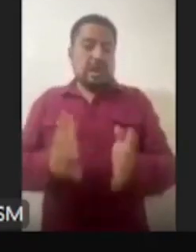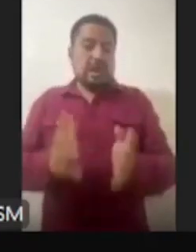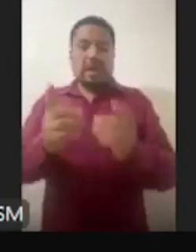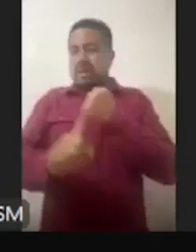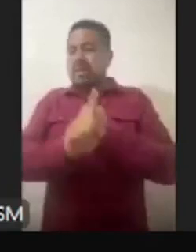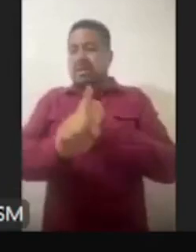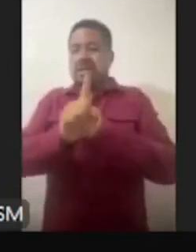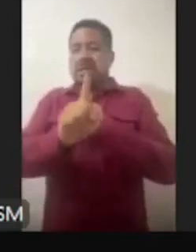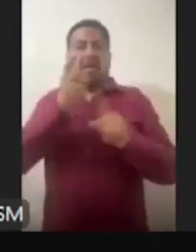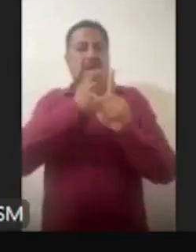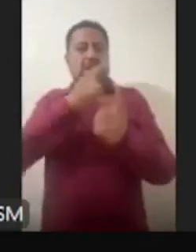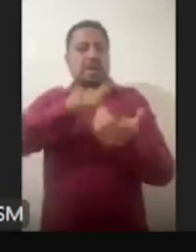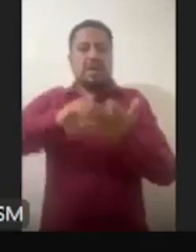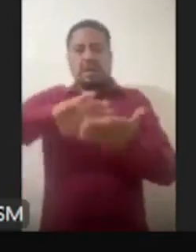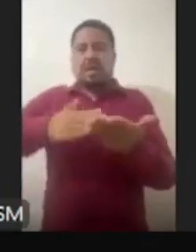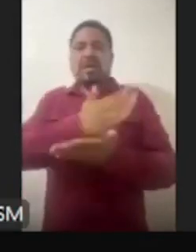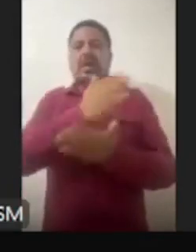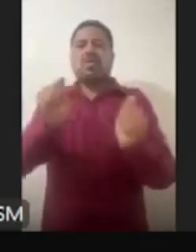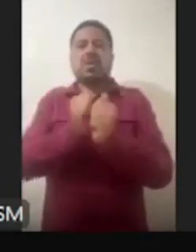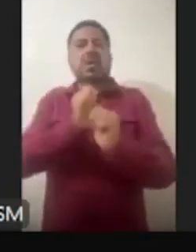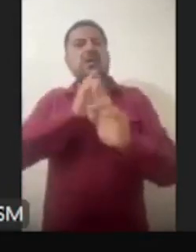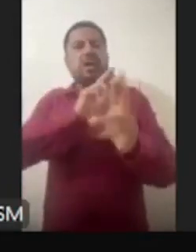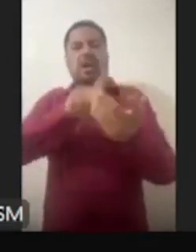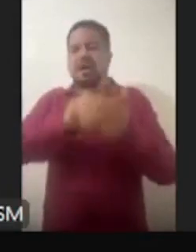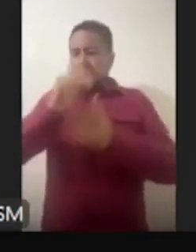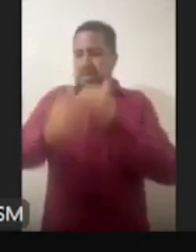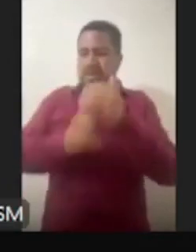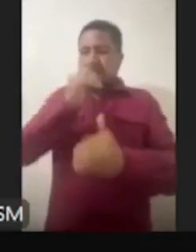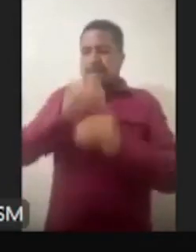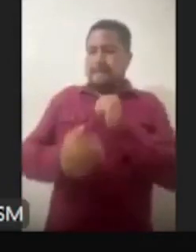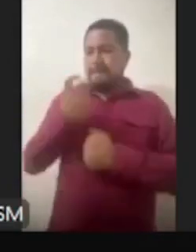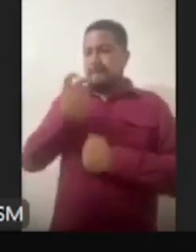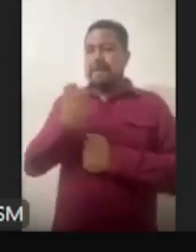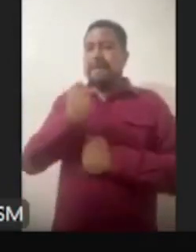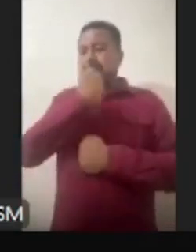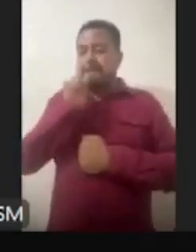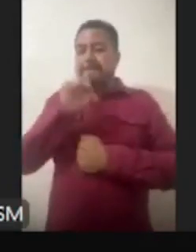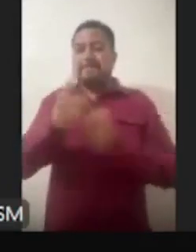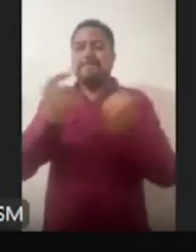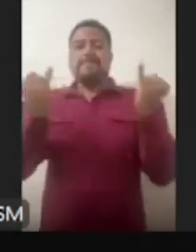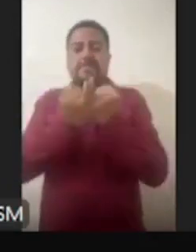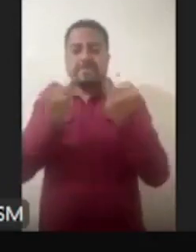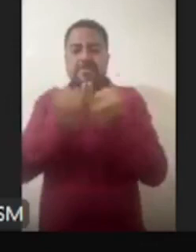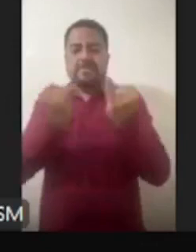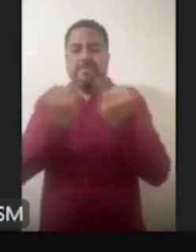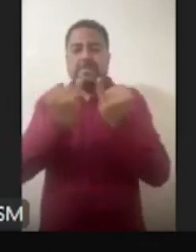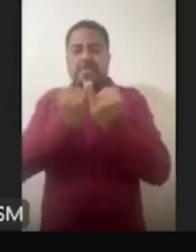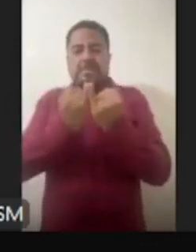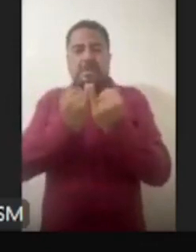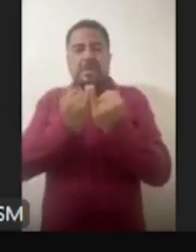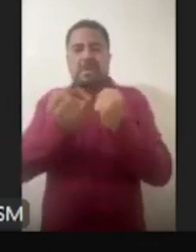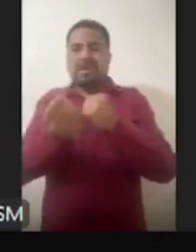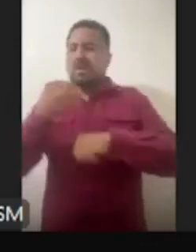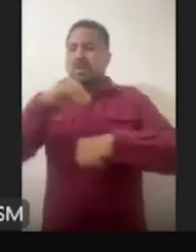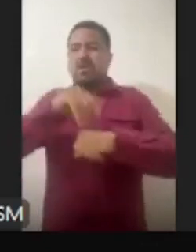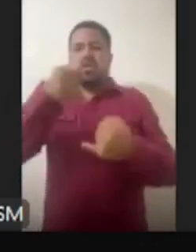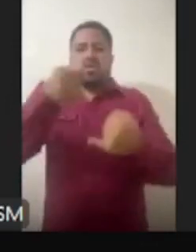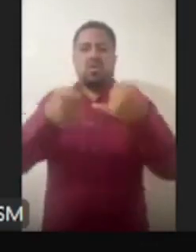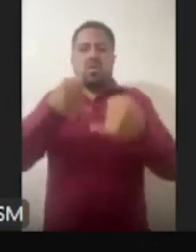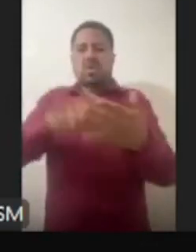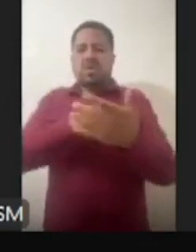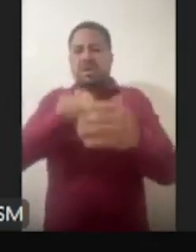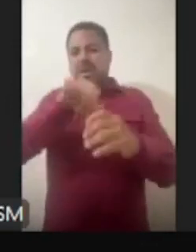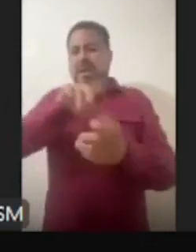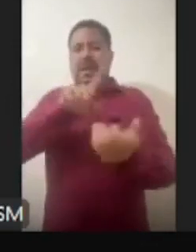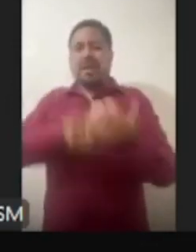se dicta la resolución final correspondiente, misma que es en realidad la que incide sobre la esfera jurídica de las personas al decidirse en